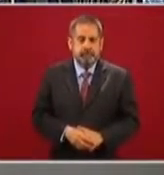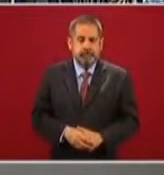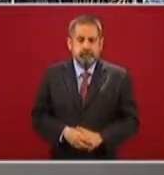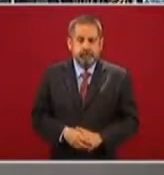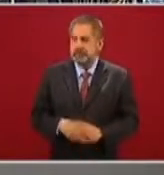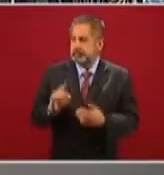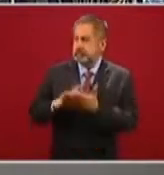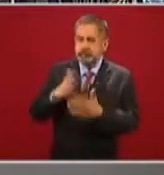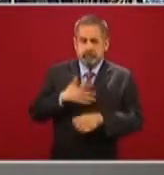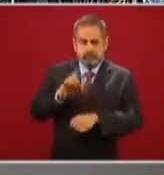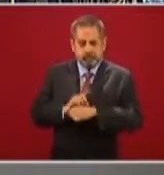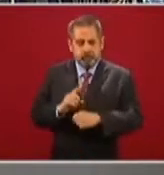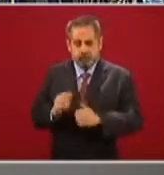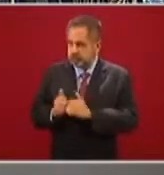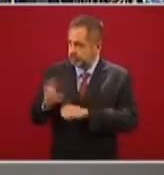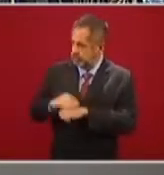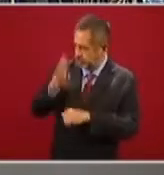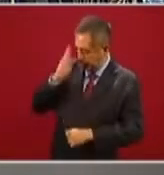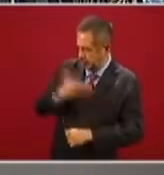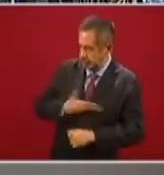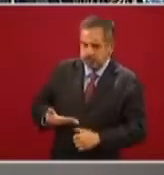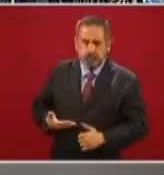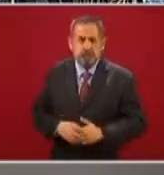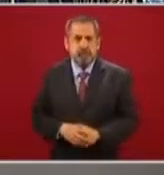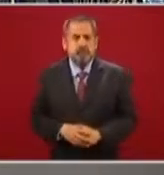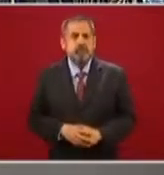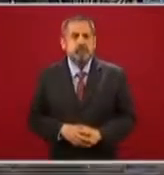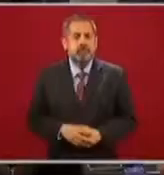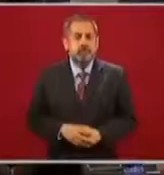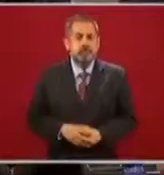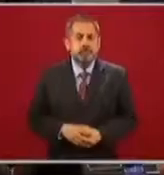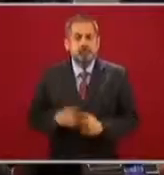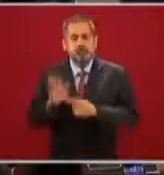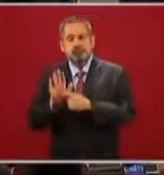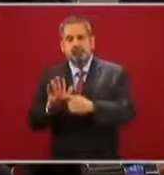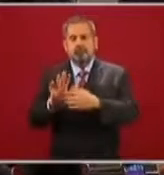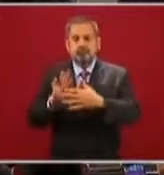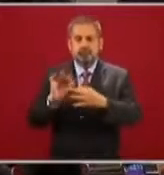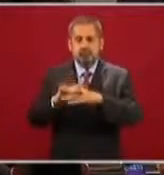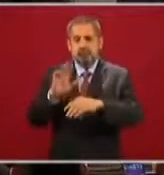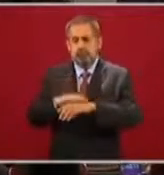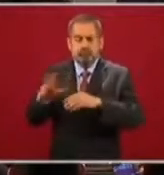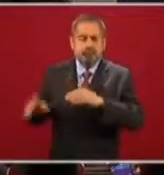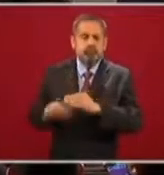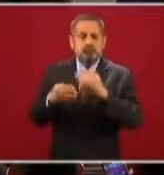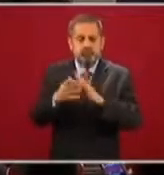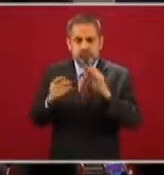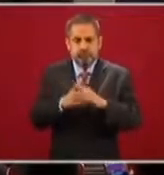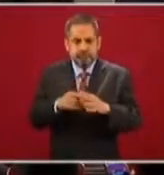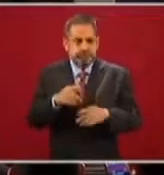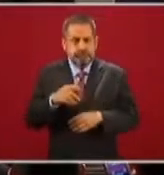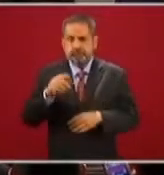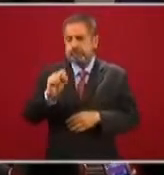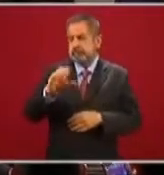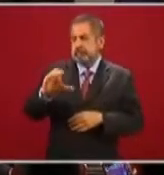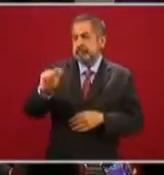Muchas gracias, muy buenos días, con su permiso, señor presidente. Aquí presentamos, adicional a lo que se ha presentado por parte de la Secretaría de